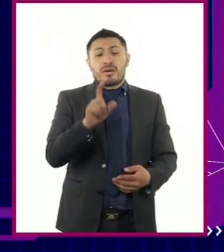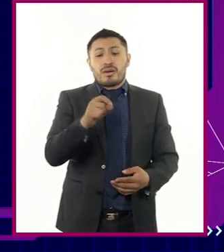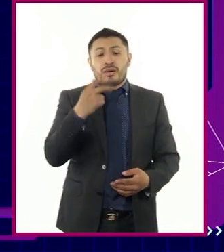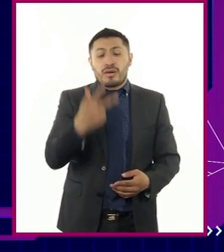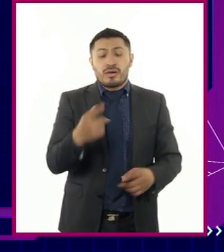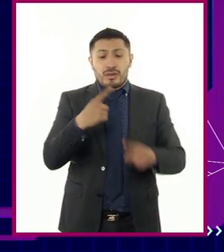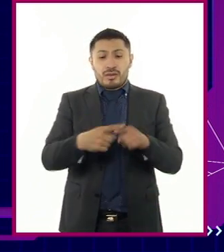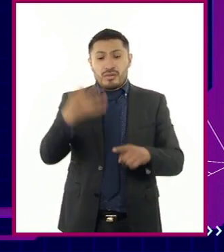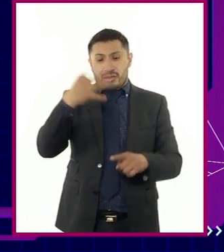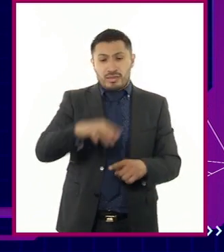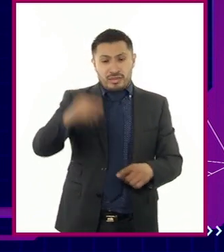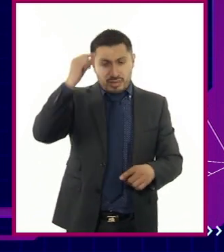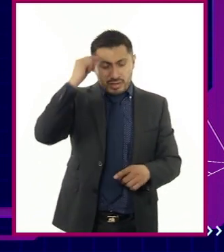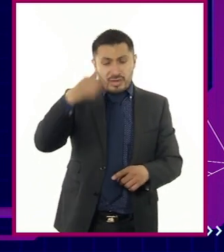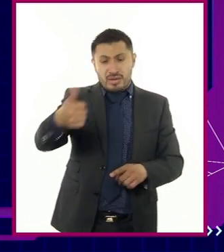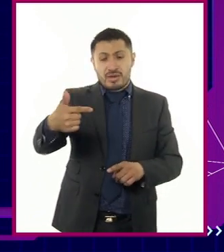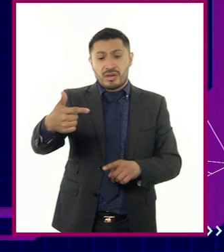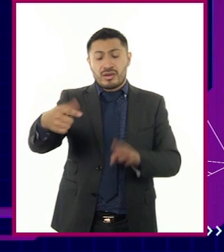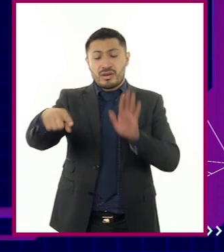elevado a la 7 negativo.